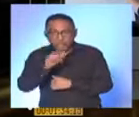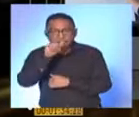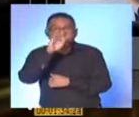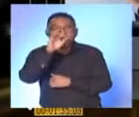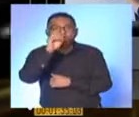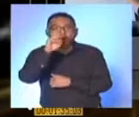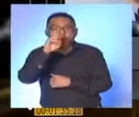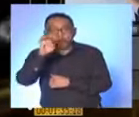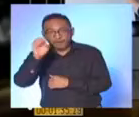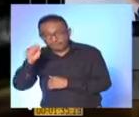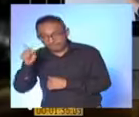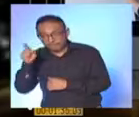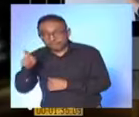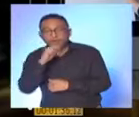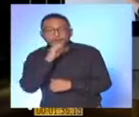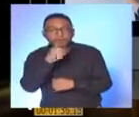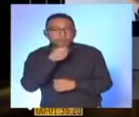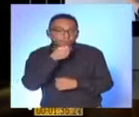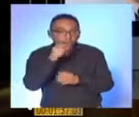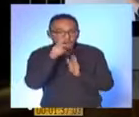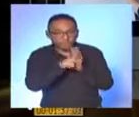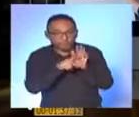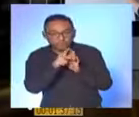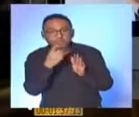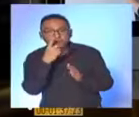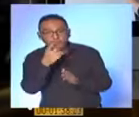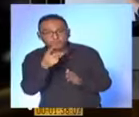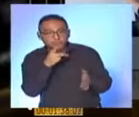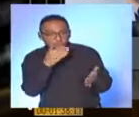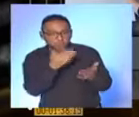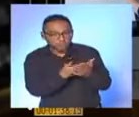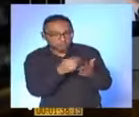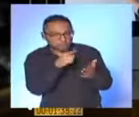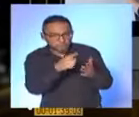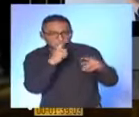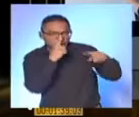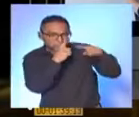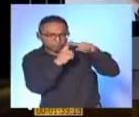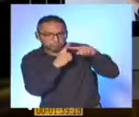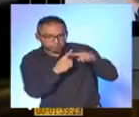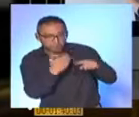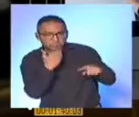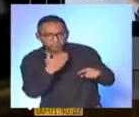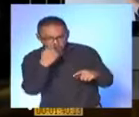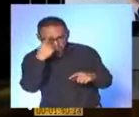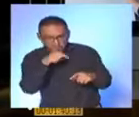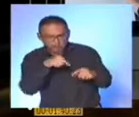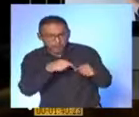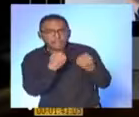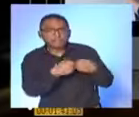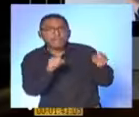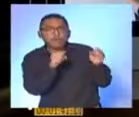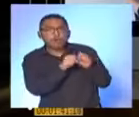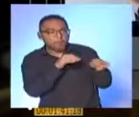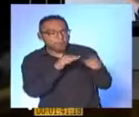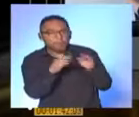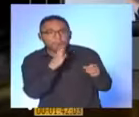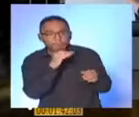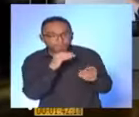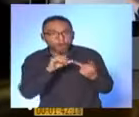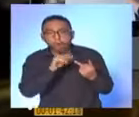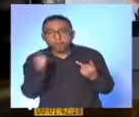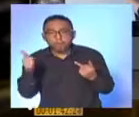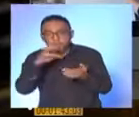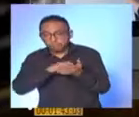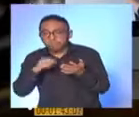en videoconferencia que la propuesta tiene puntos favorables, como el tiempo para acceder al seguro de desempleo y el que no se